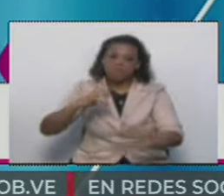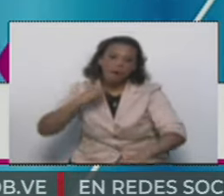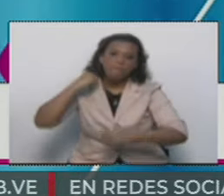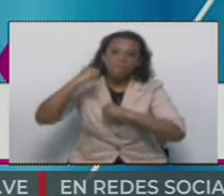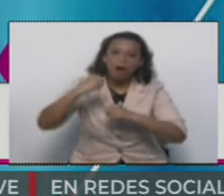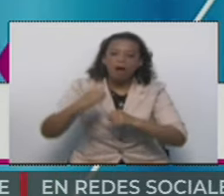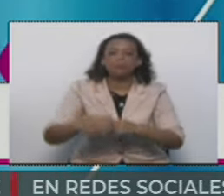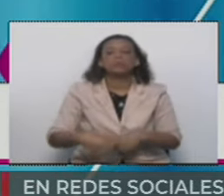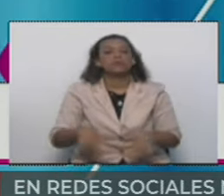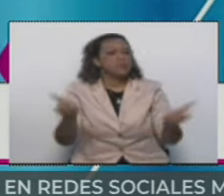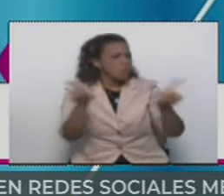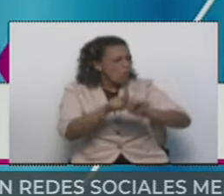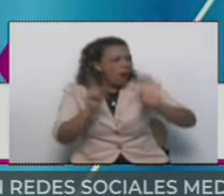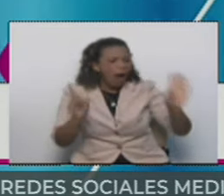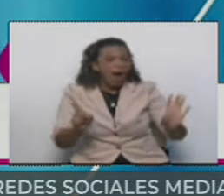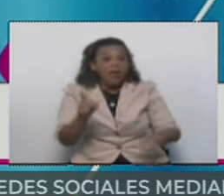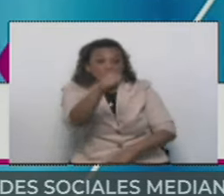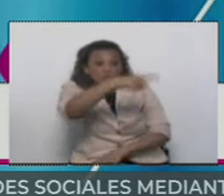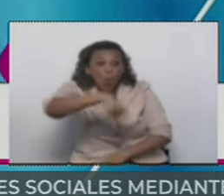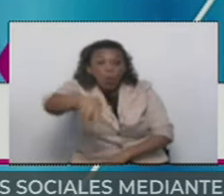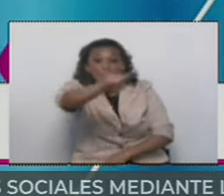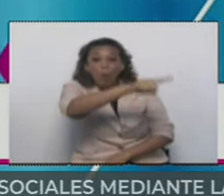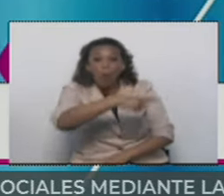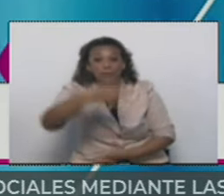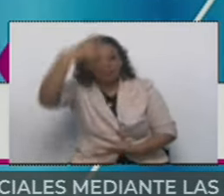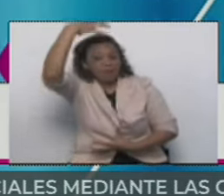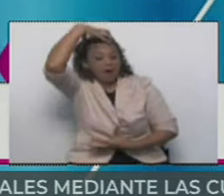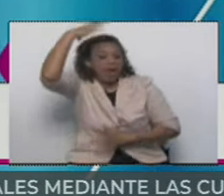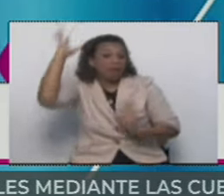Y aquí todas las abejas son reinas.